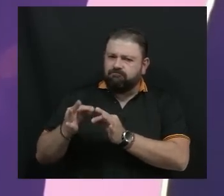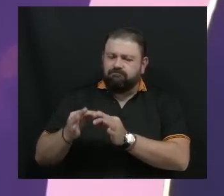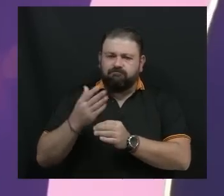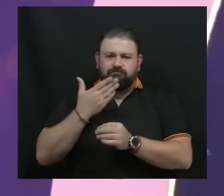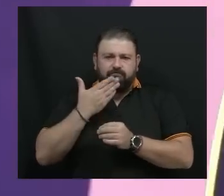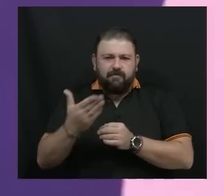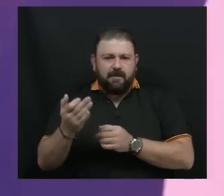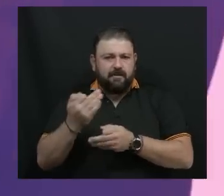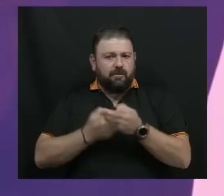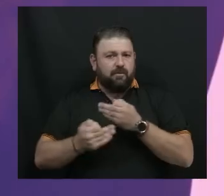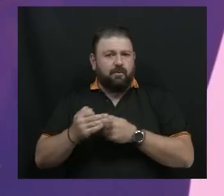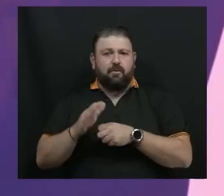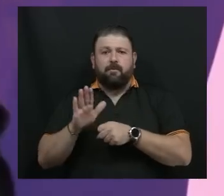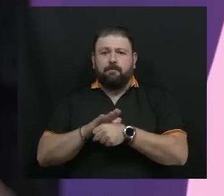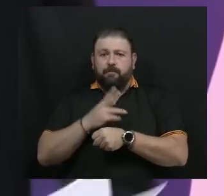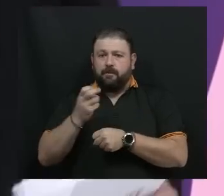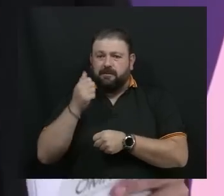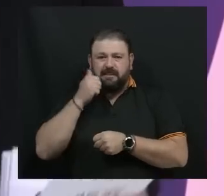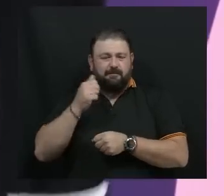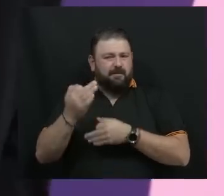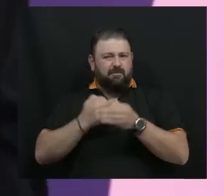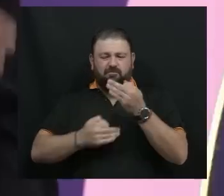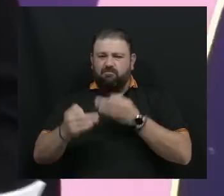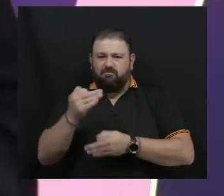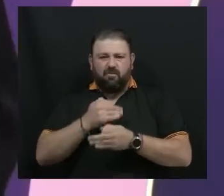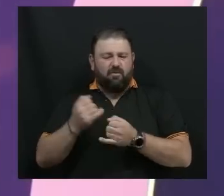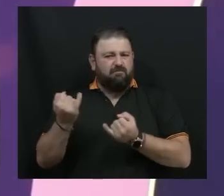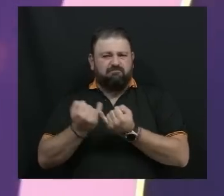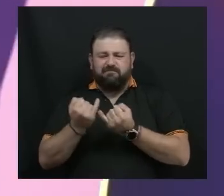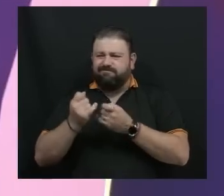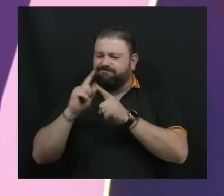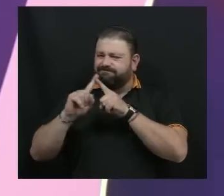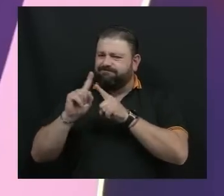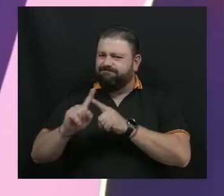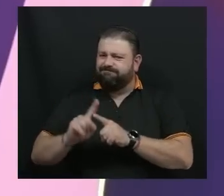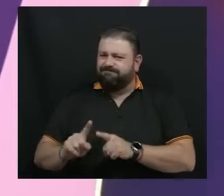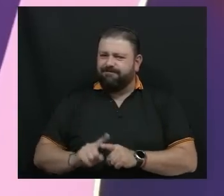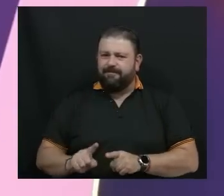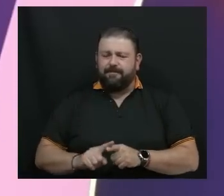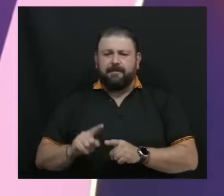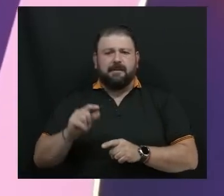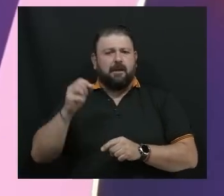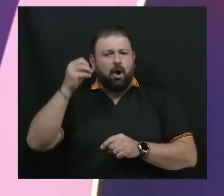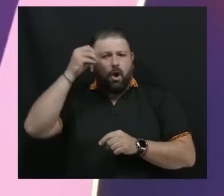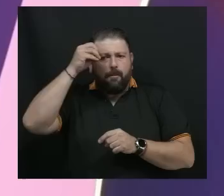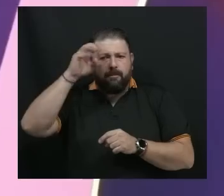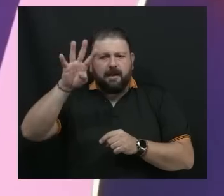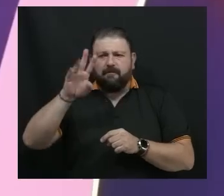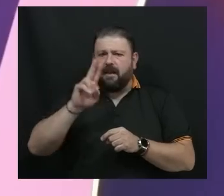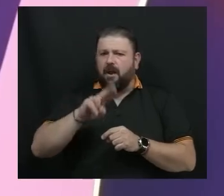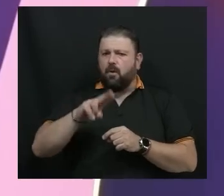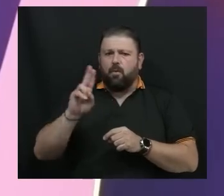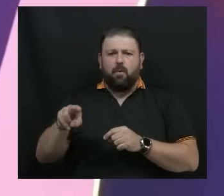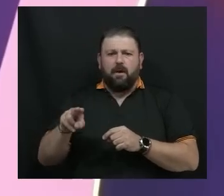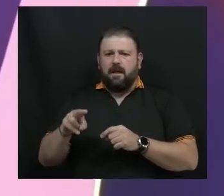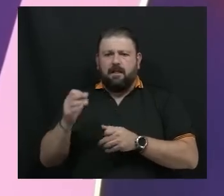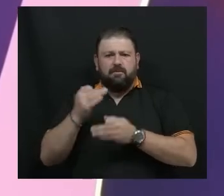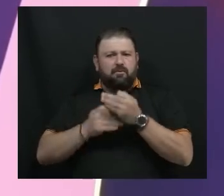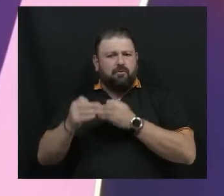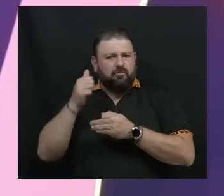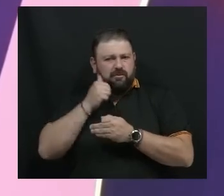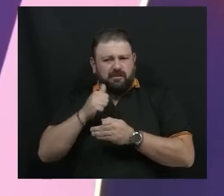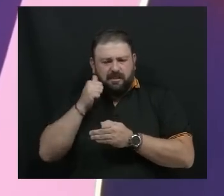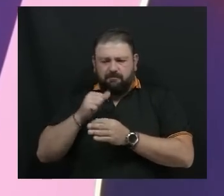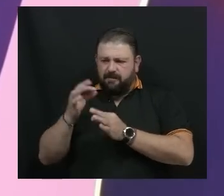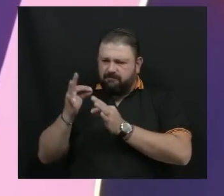temblar, temblores, catástrofes digitales, tecnológicas, OmniLife nunca, absolutamente